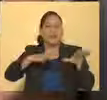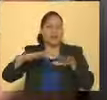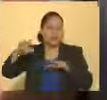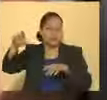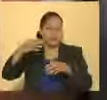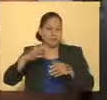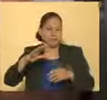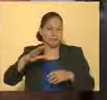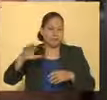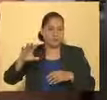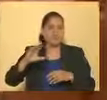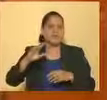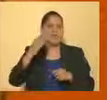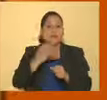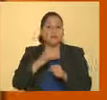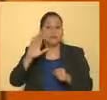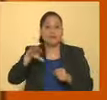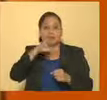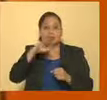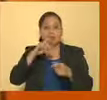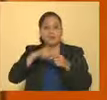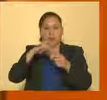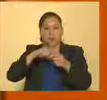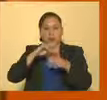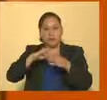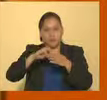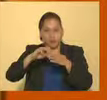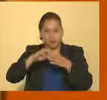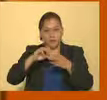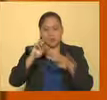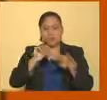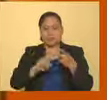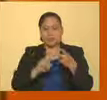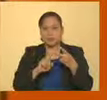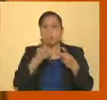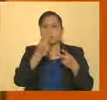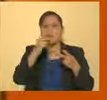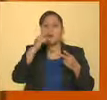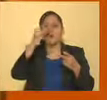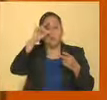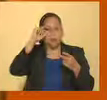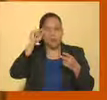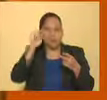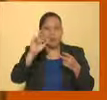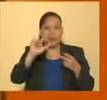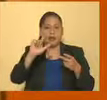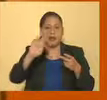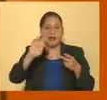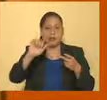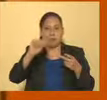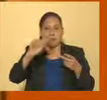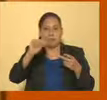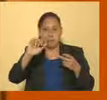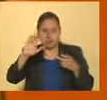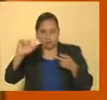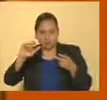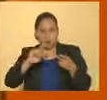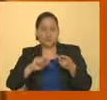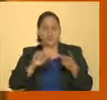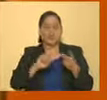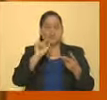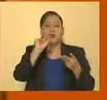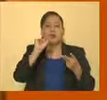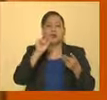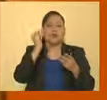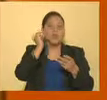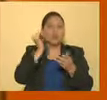jitomate, vamos a necesitar cebolla morada, vamos a necesitar hojitas de albahaca y un poquito de